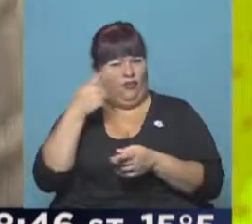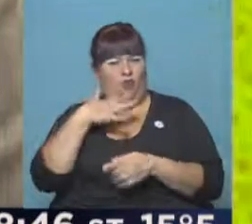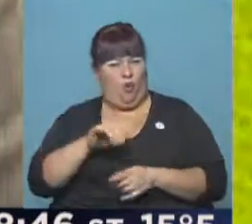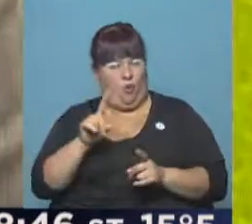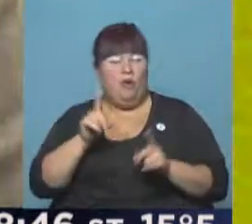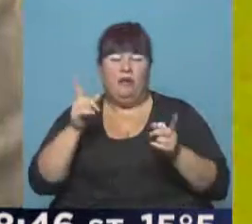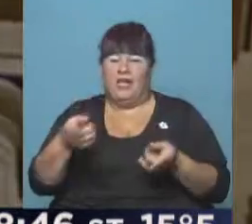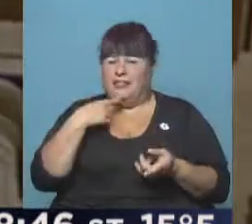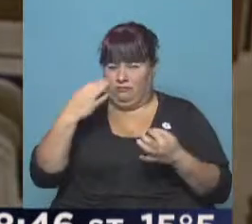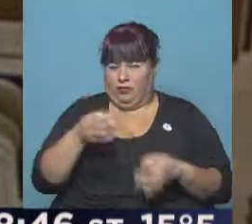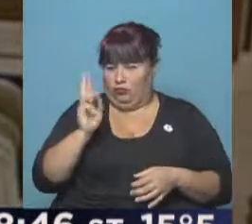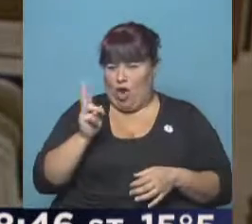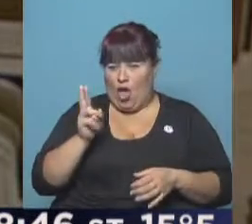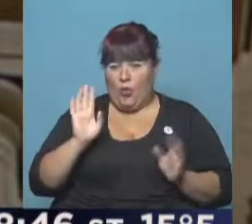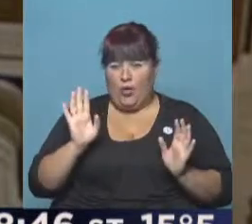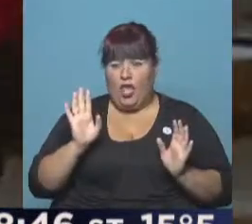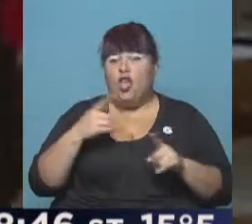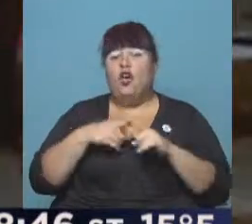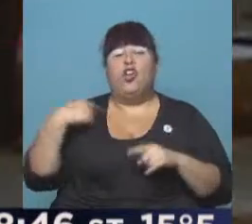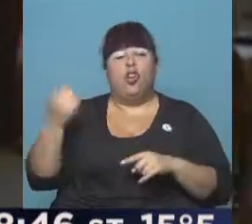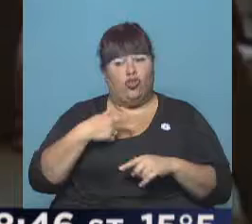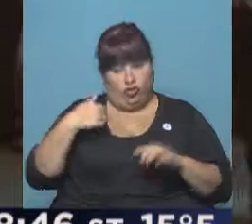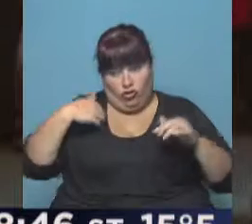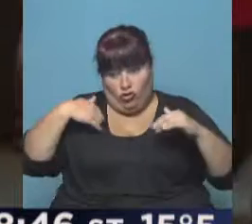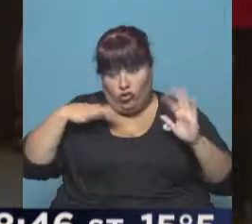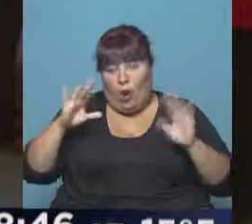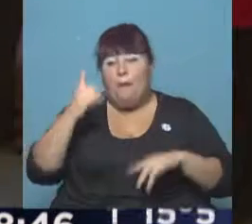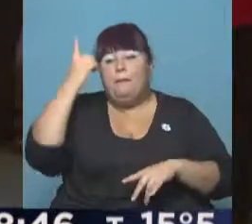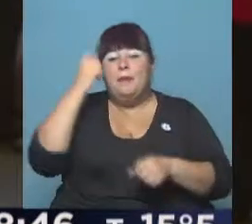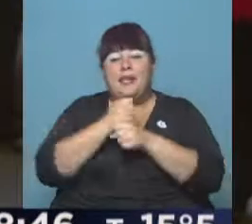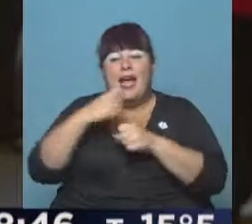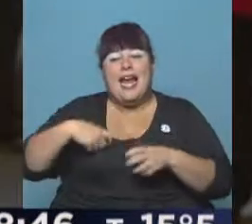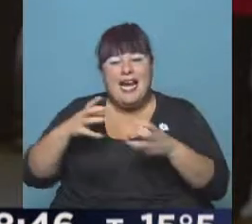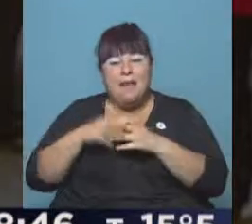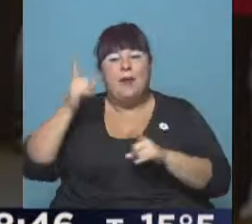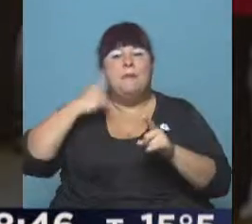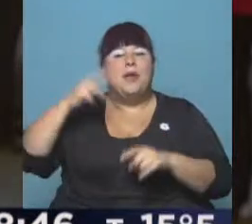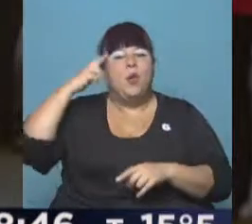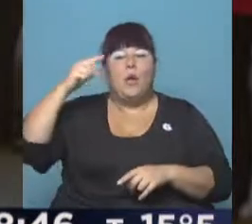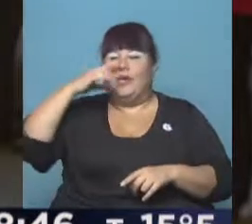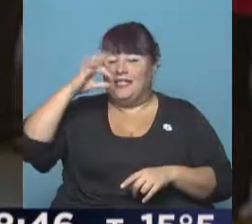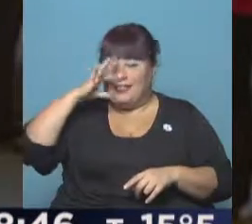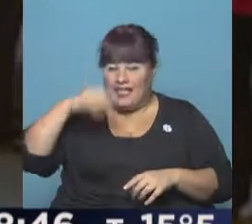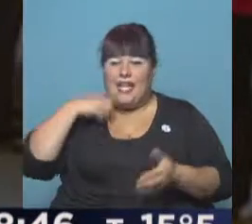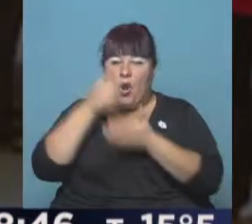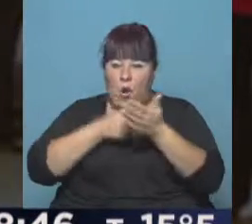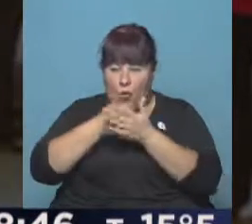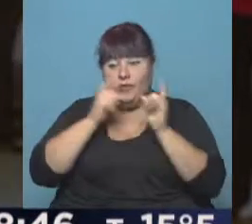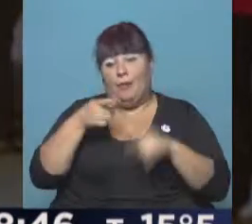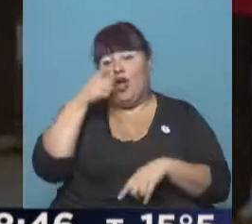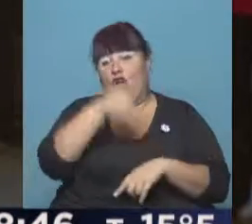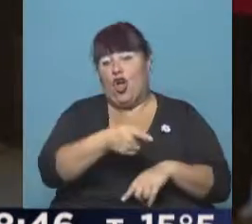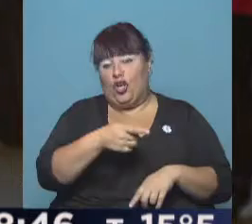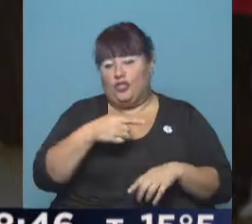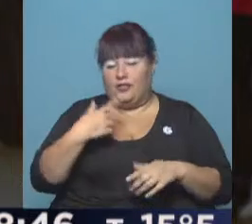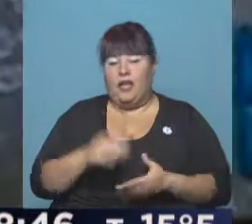teoría estaba prohibido por porque nosotros yo mi primera tarea gremial fue en la década del 70 luchar también contra los